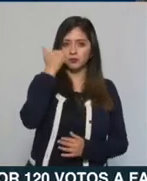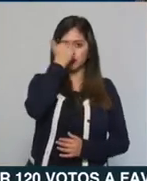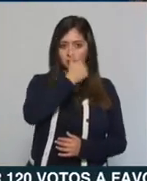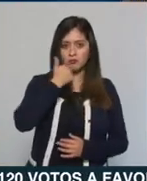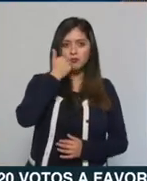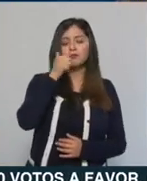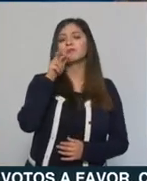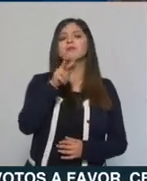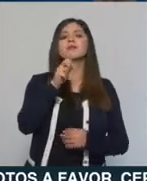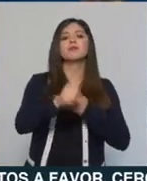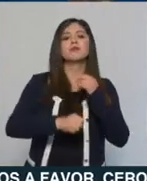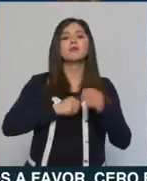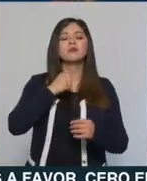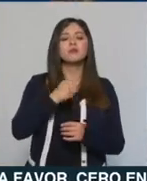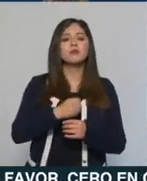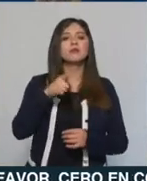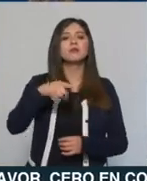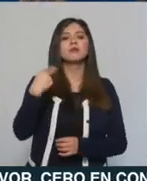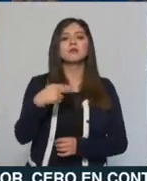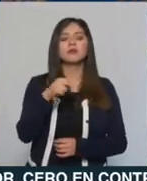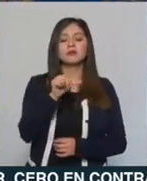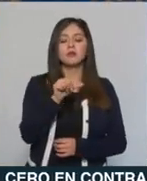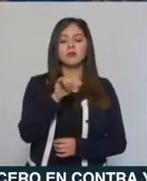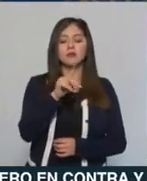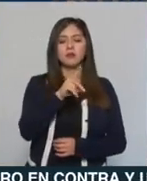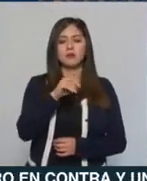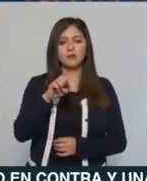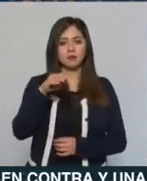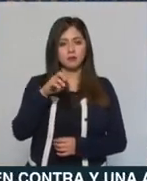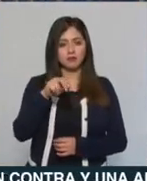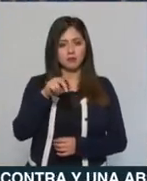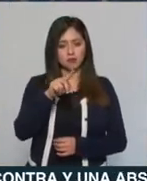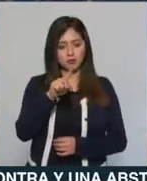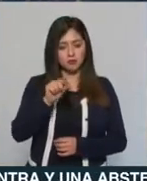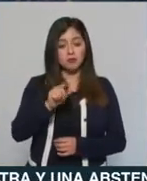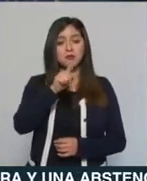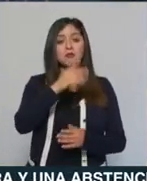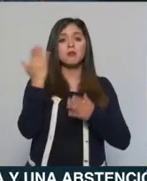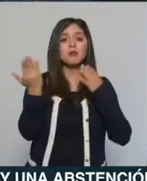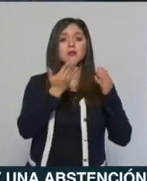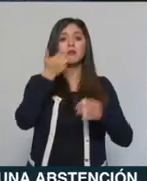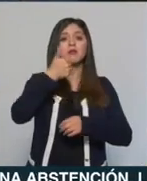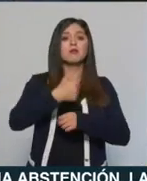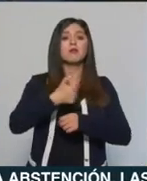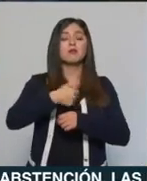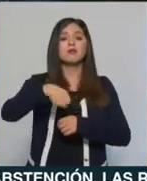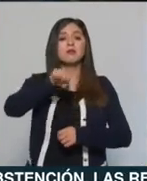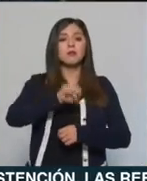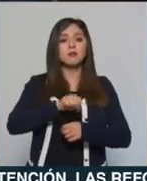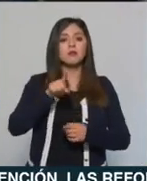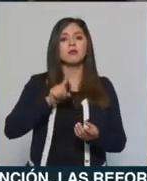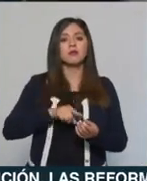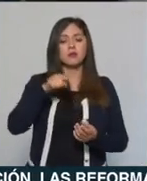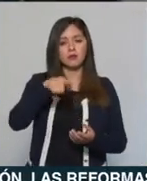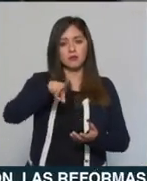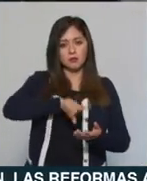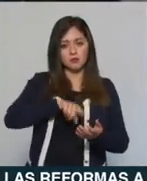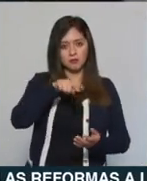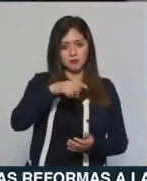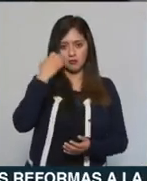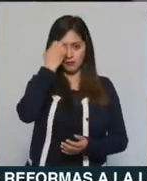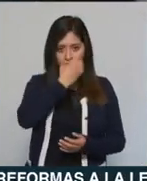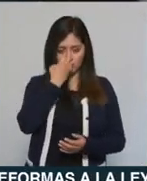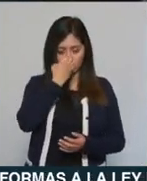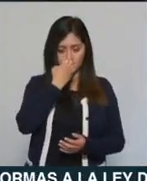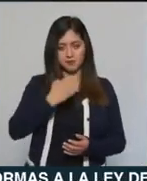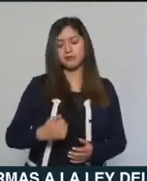de 18 años. Su nombre era Aide Mendoza, que cursaba el sexto semestre aquí, justamente en este plantel. Ayer